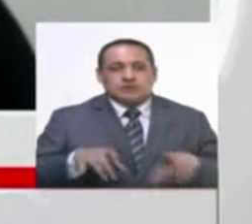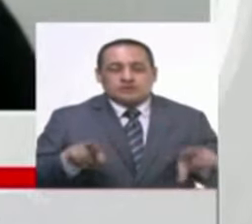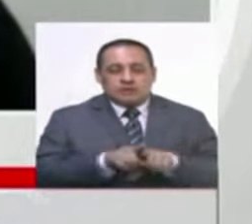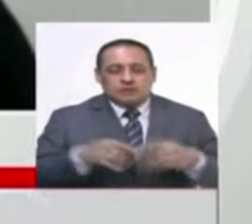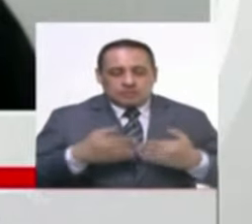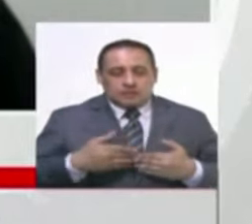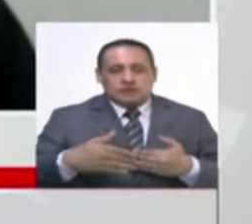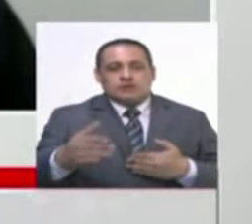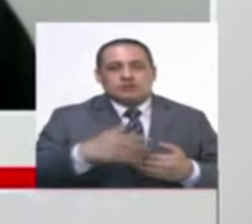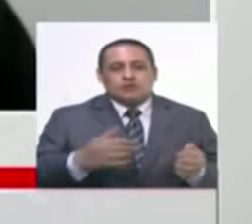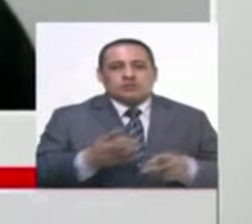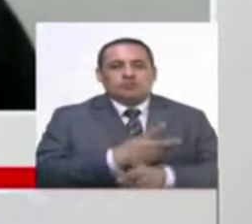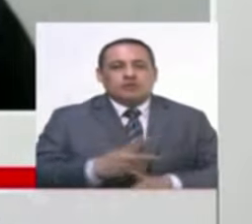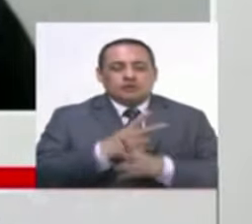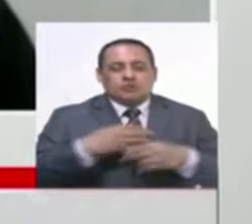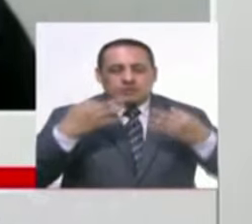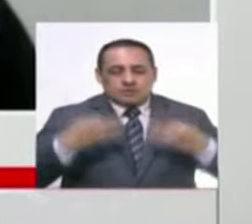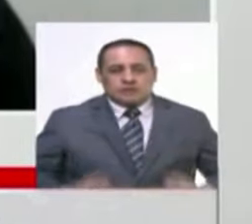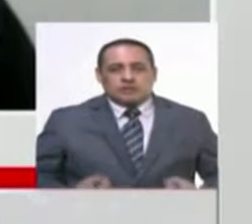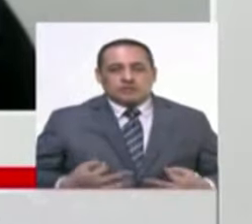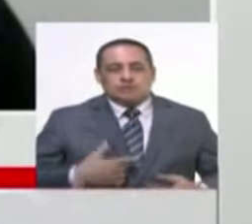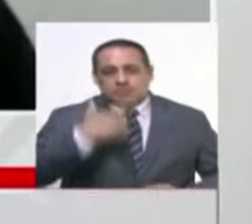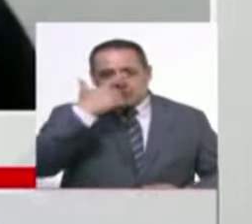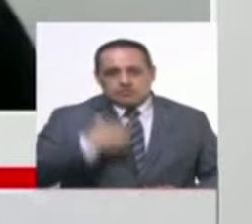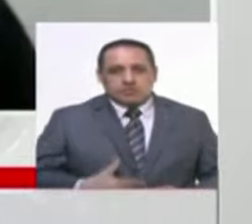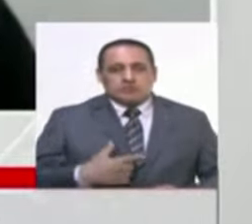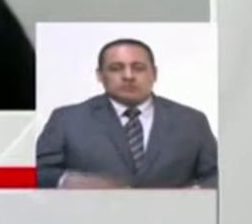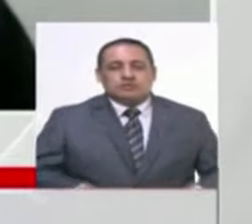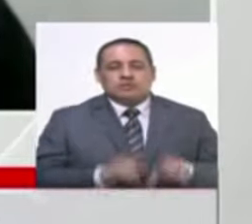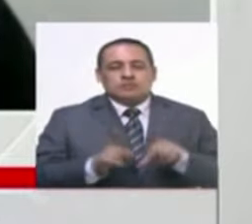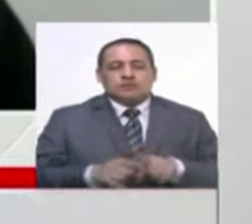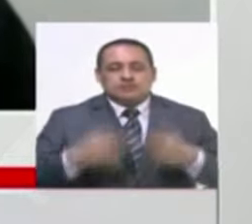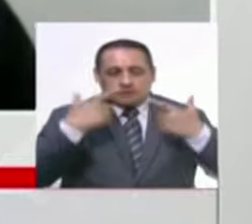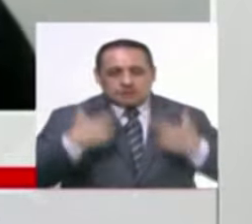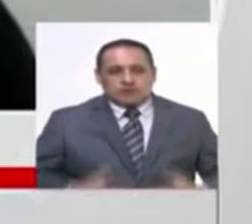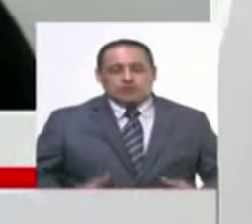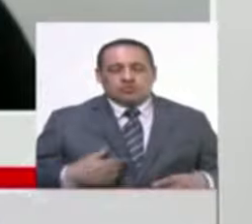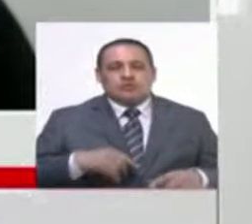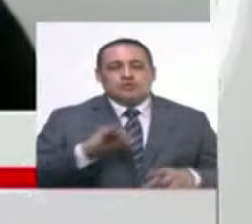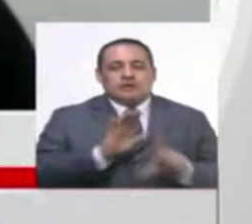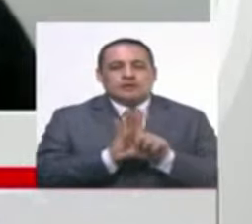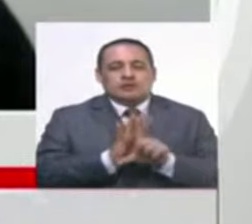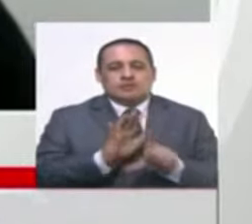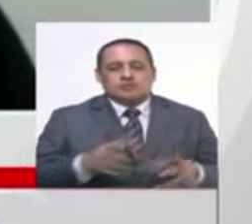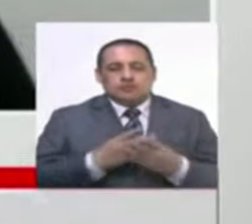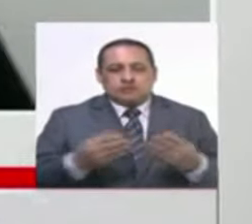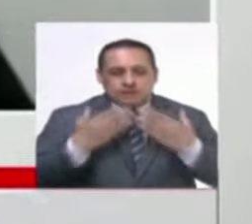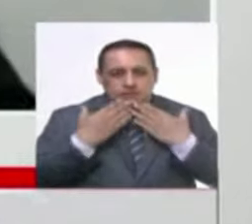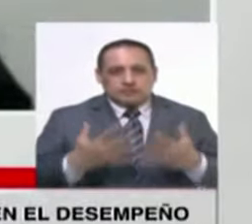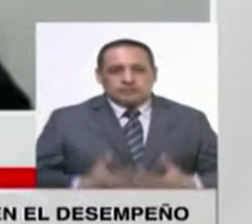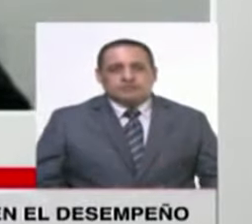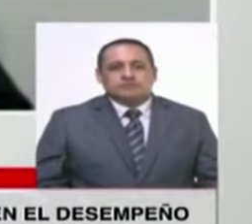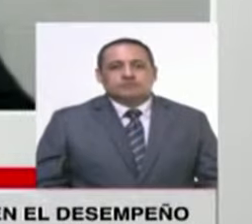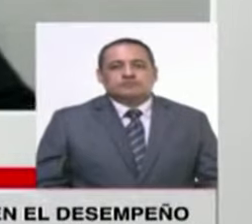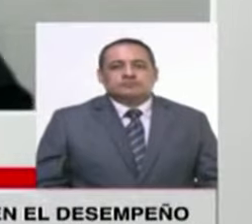ahora, salvaguardando mi integridad personal y mi integridad jurídica. Muchas gracias.